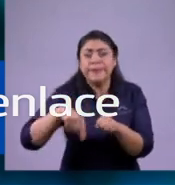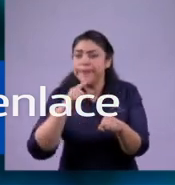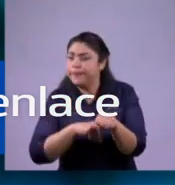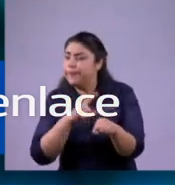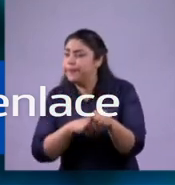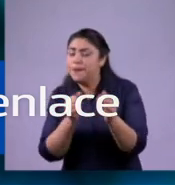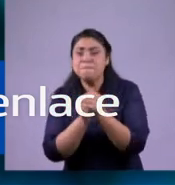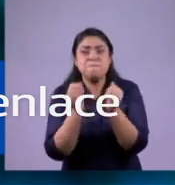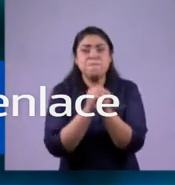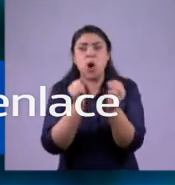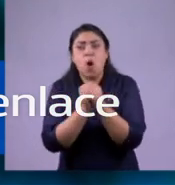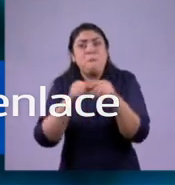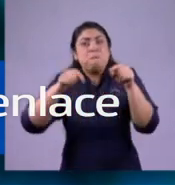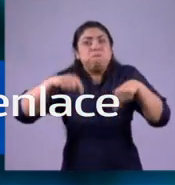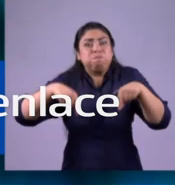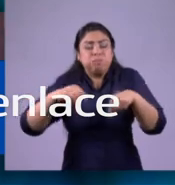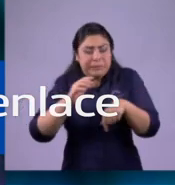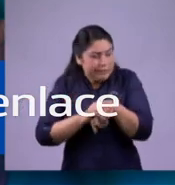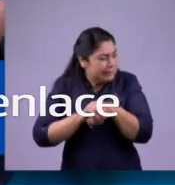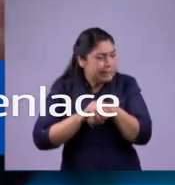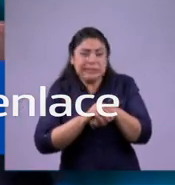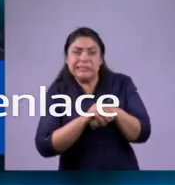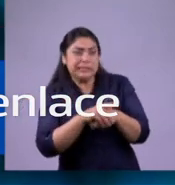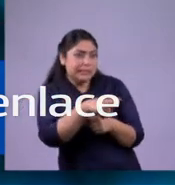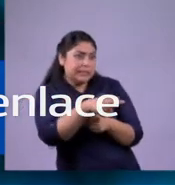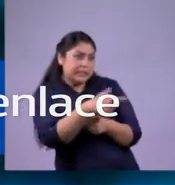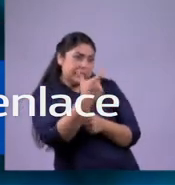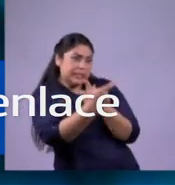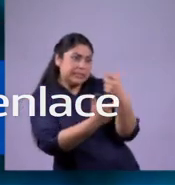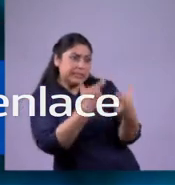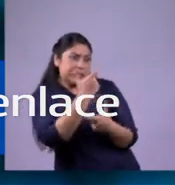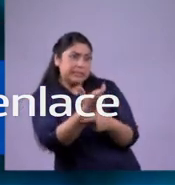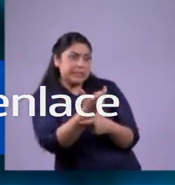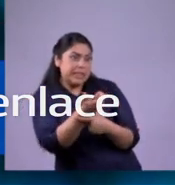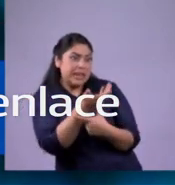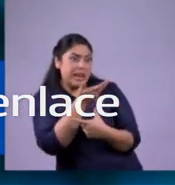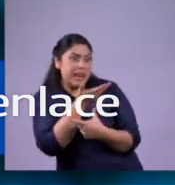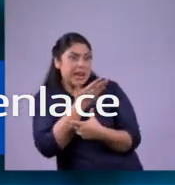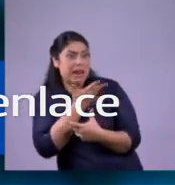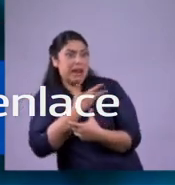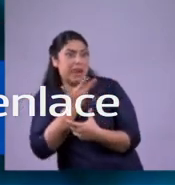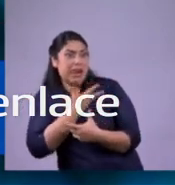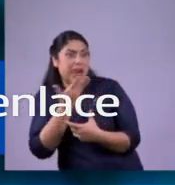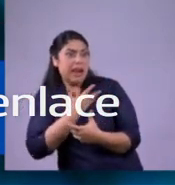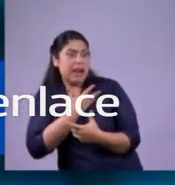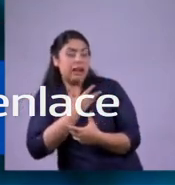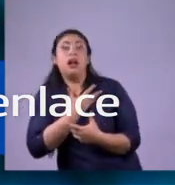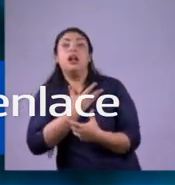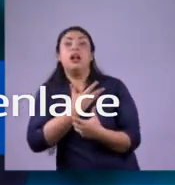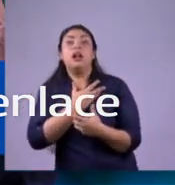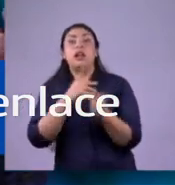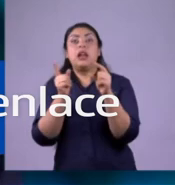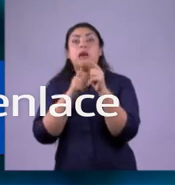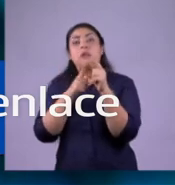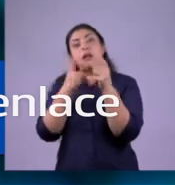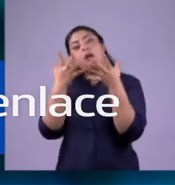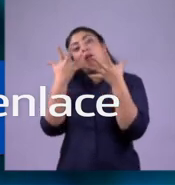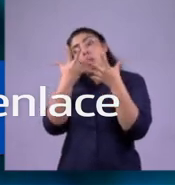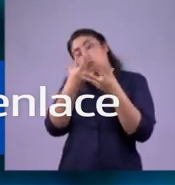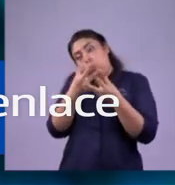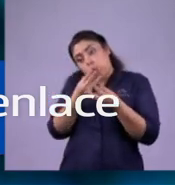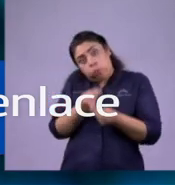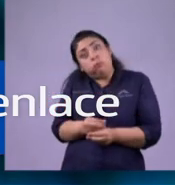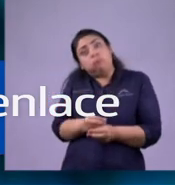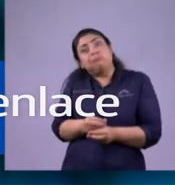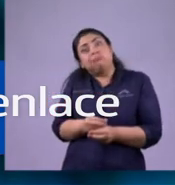el afán de este siglo y el engaño de las riquezas ahogan la palabra y se hace infructuosa más el que fue sembrado en buena tierra ese es el